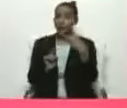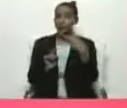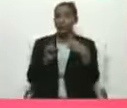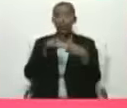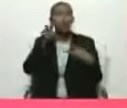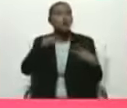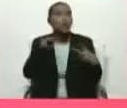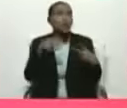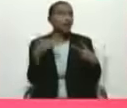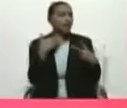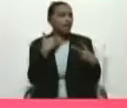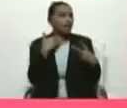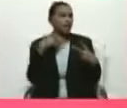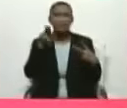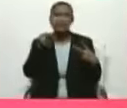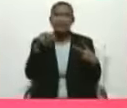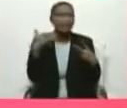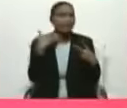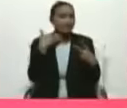fallar.